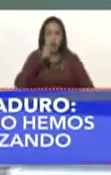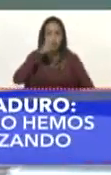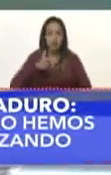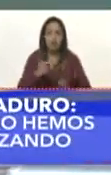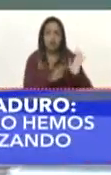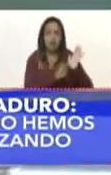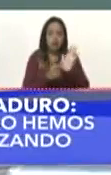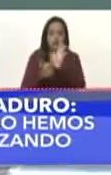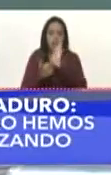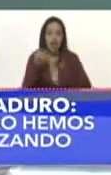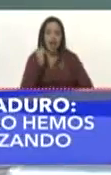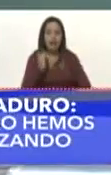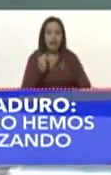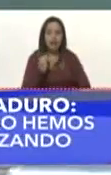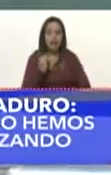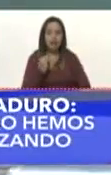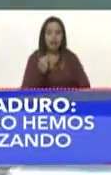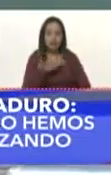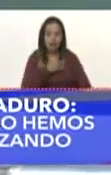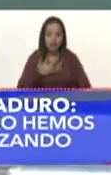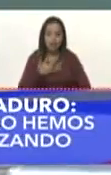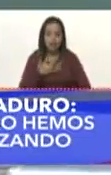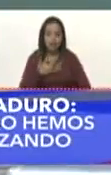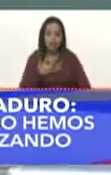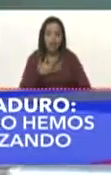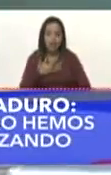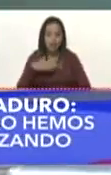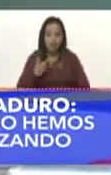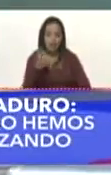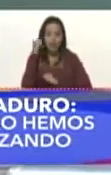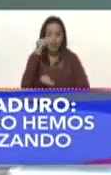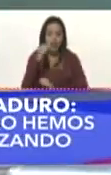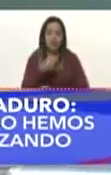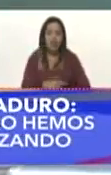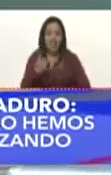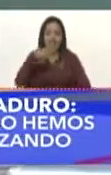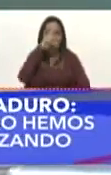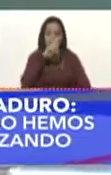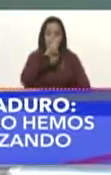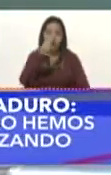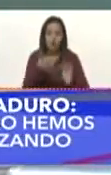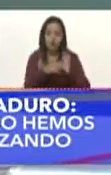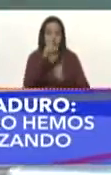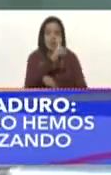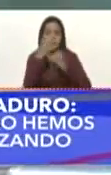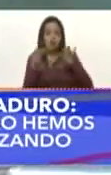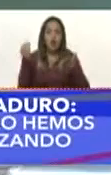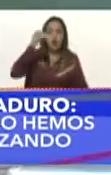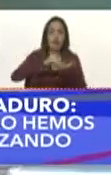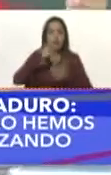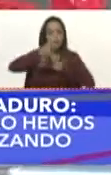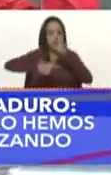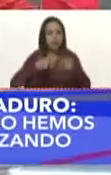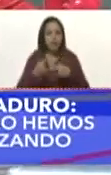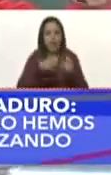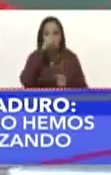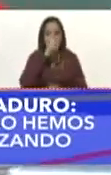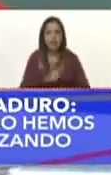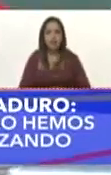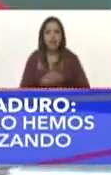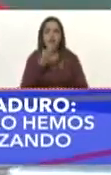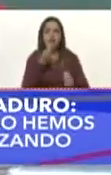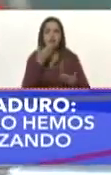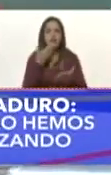demostrado que está dispuesto a vencer, que ha vencido este año 2019 y que seguirá venciendo en los años que están por venir. Muchas